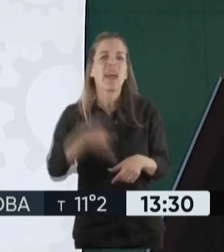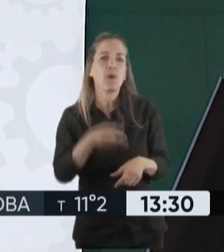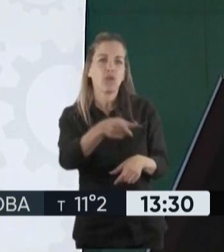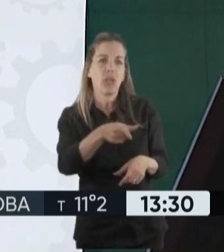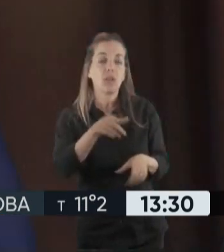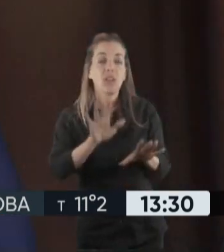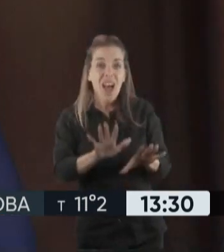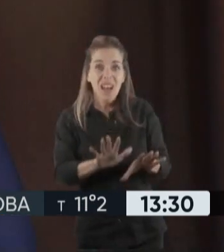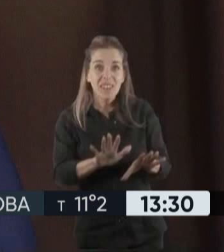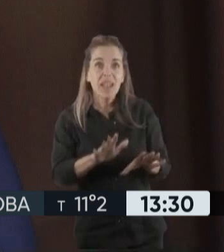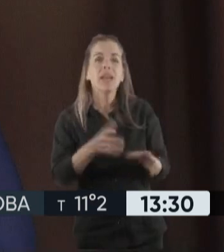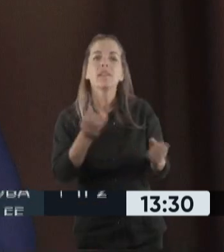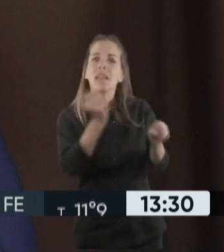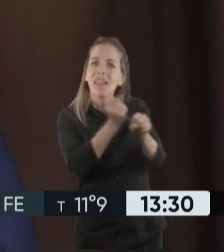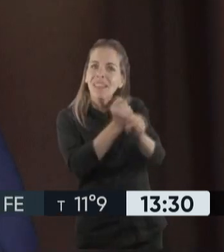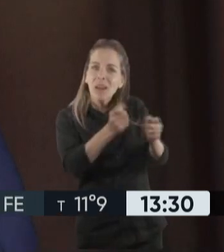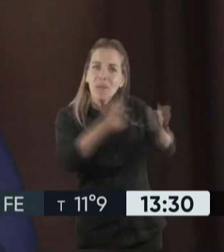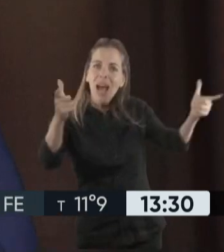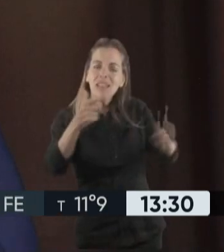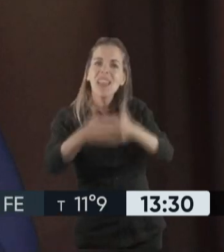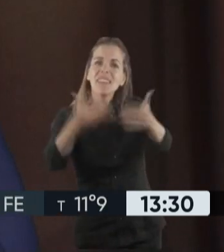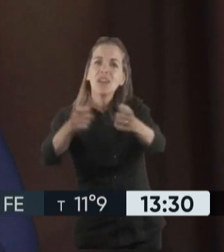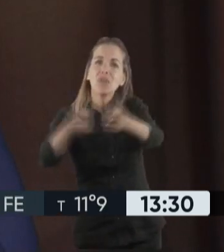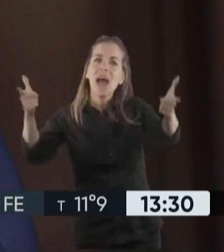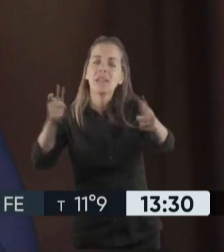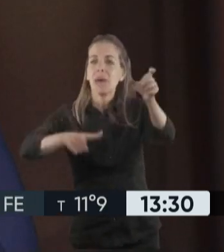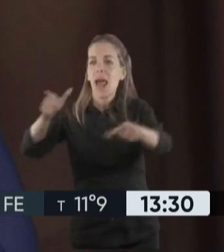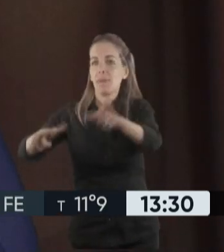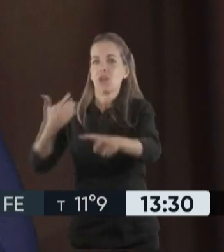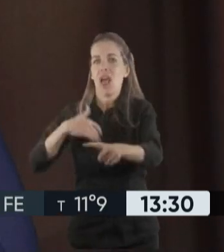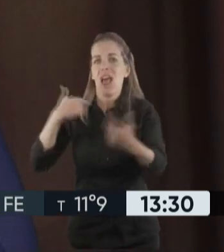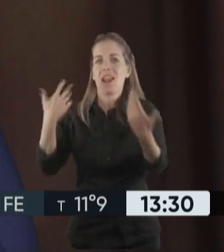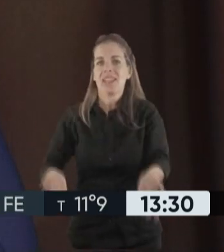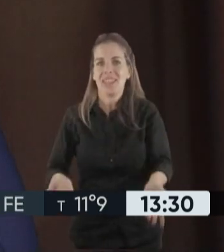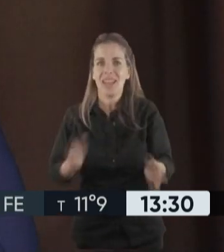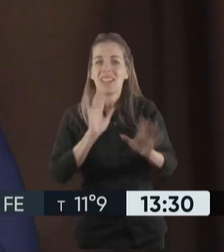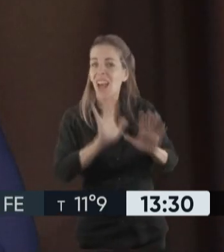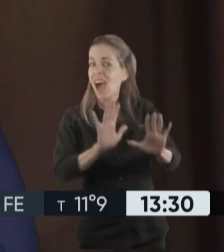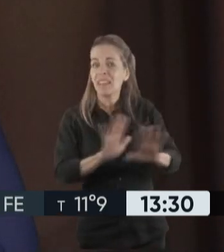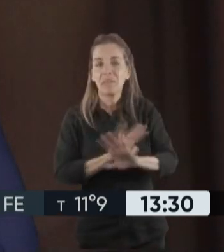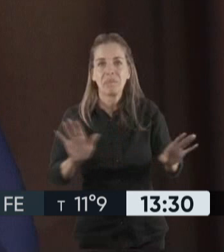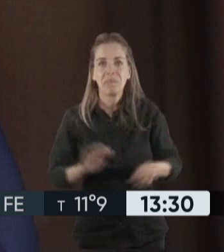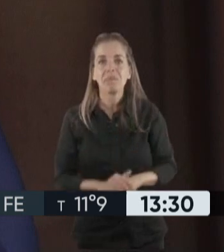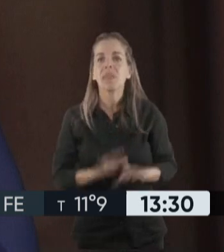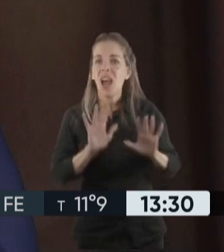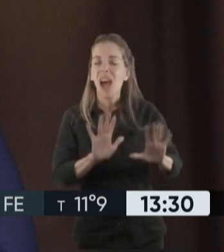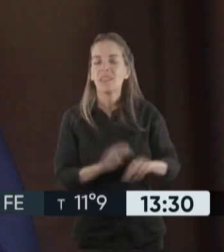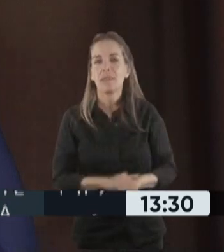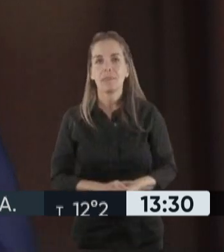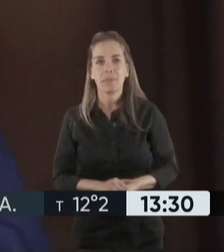qué es? Más trabajo y más desarrollo para los argentinos y las argentinas. Eso es. Eso